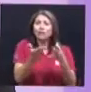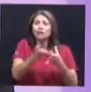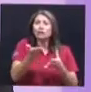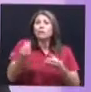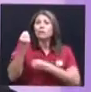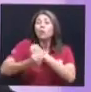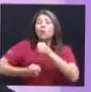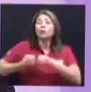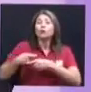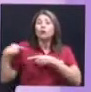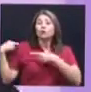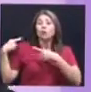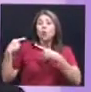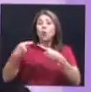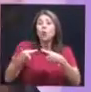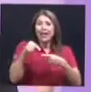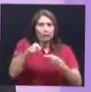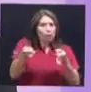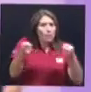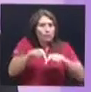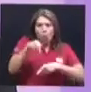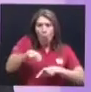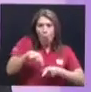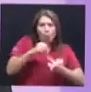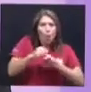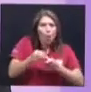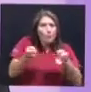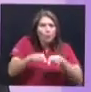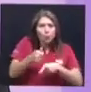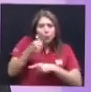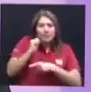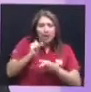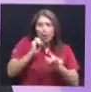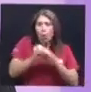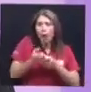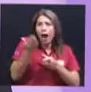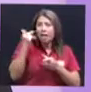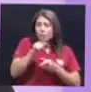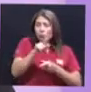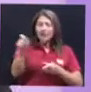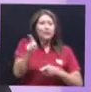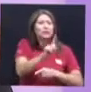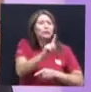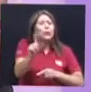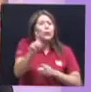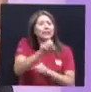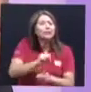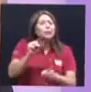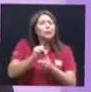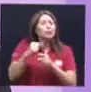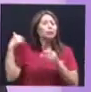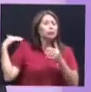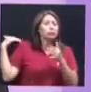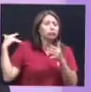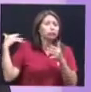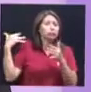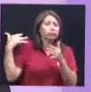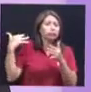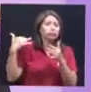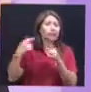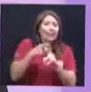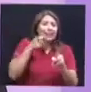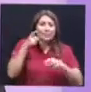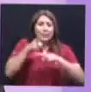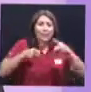cosa de hoy ni de ayer ni de hace un mes es una situación que se ha gestado desde la mitad del siglo del siglo pasado